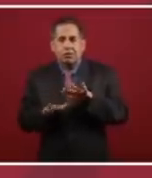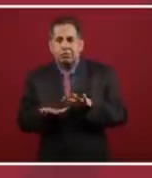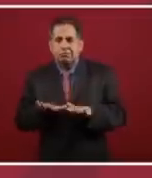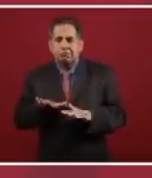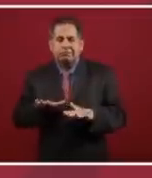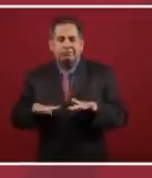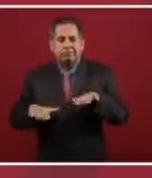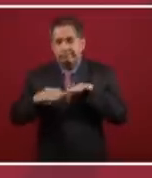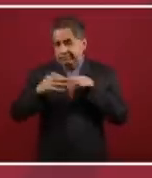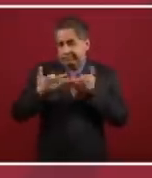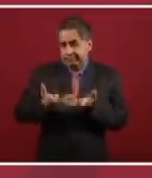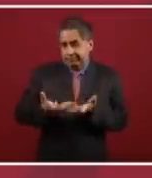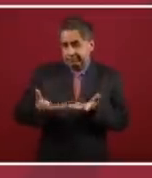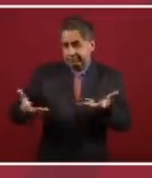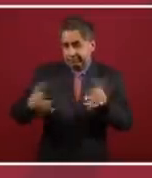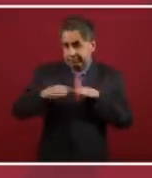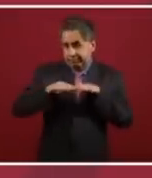hundimientos,